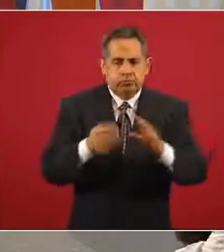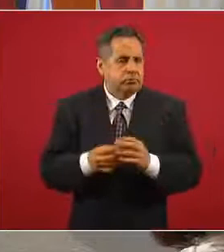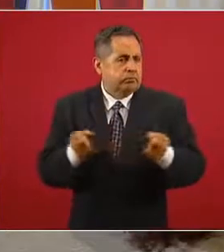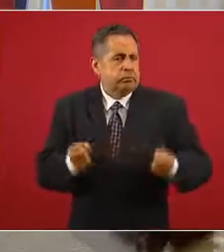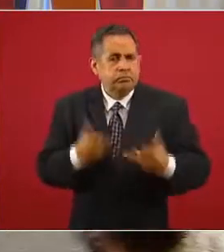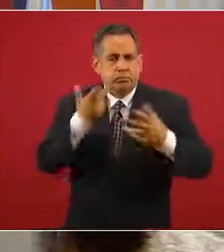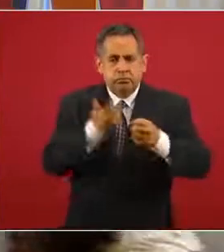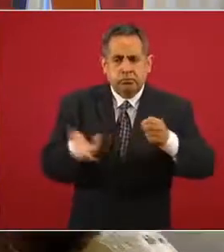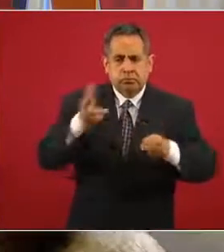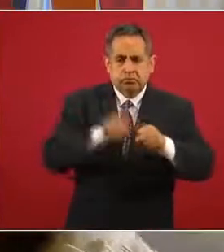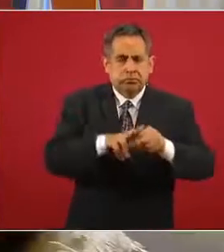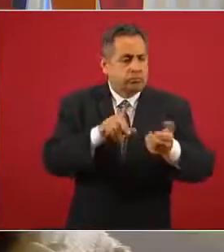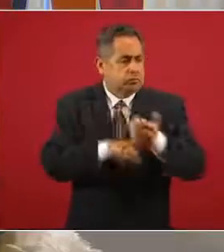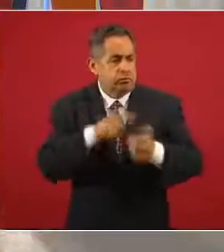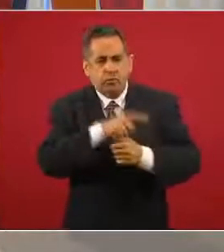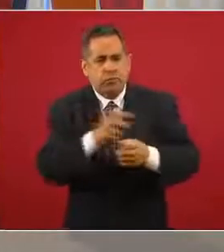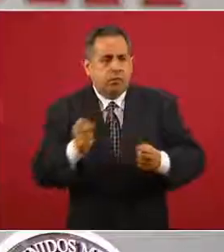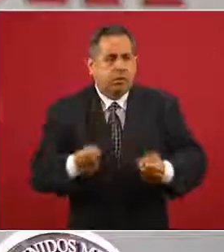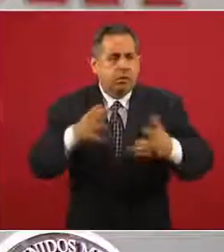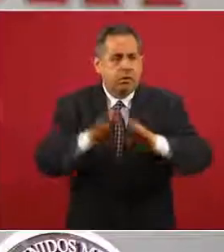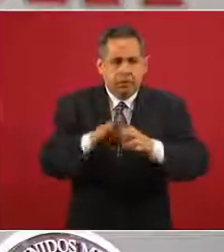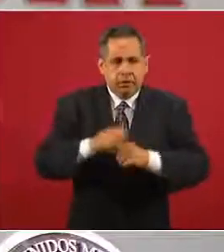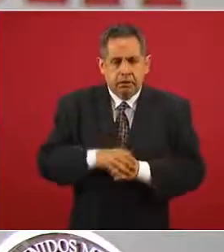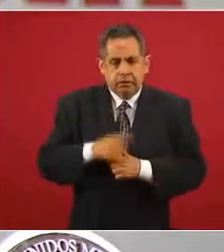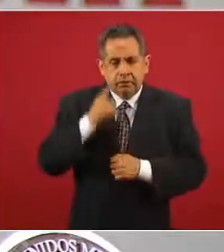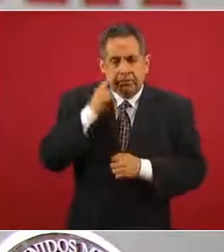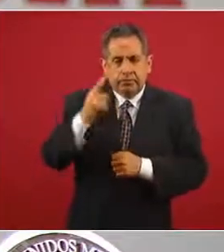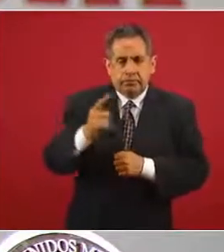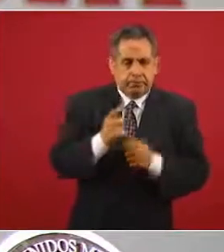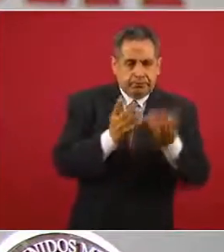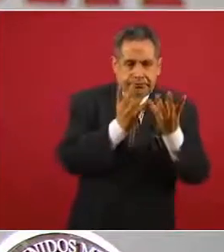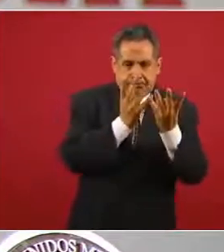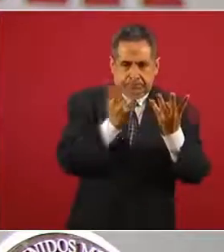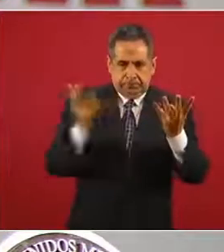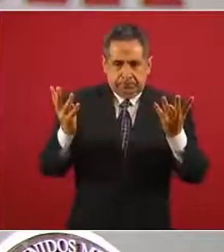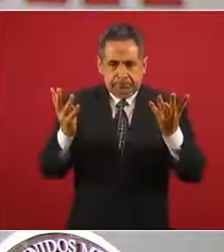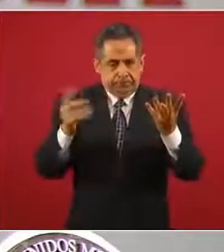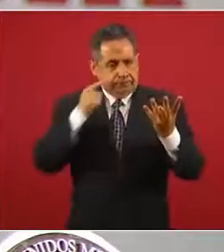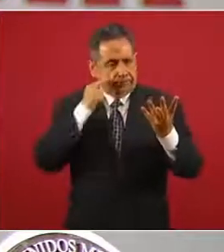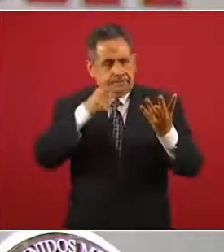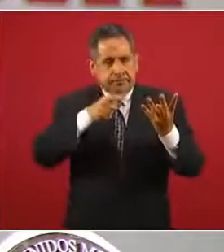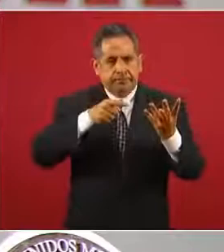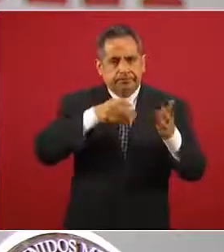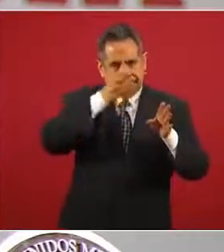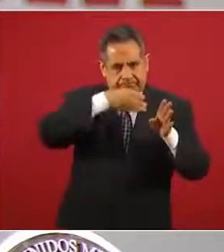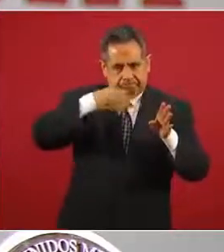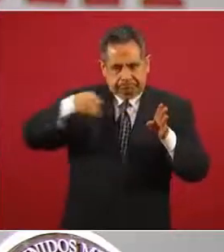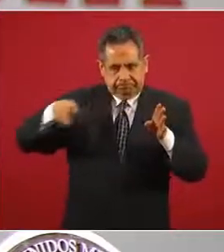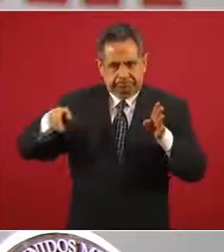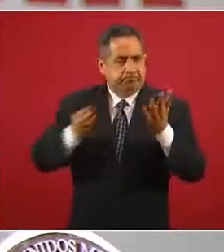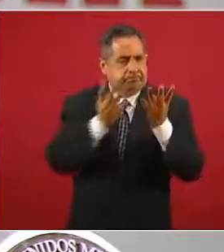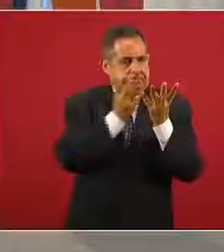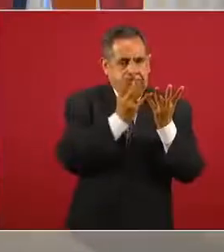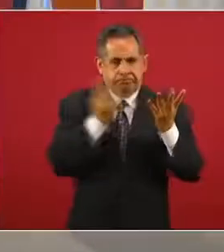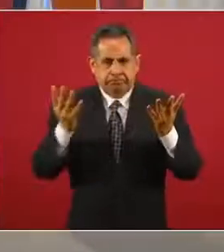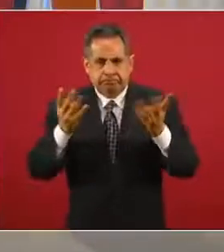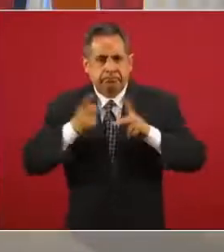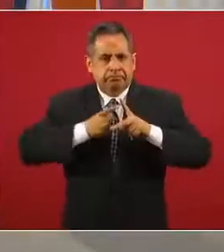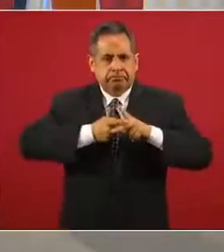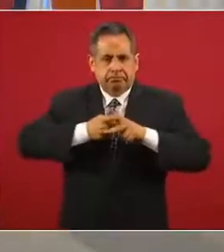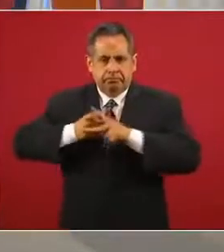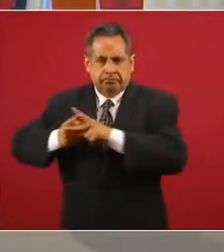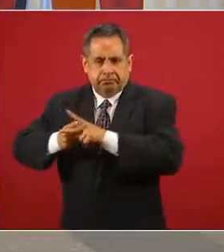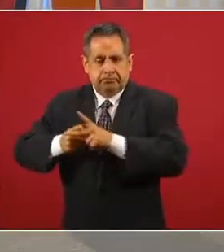ocupación hospitalaria. En esta gráfica de columnas también tenemos una línea vertical, una columna para cada